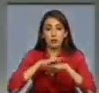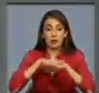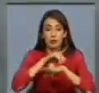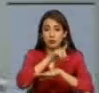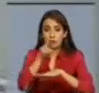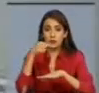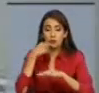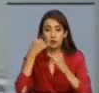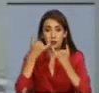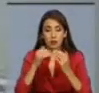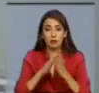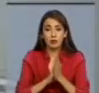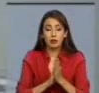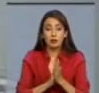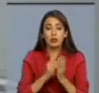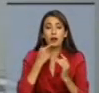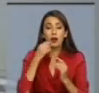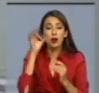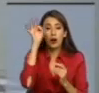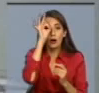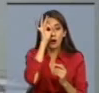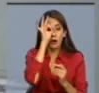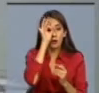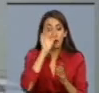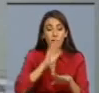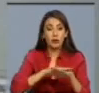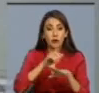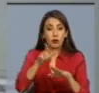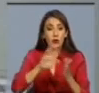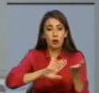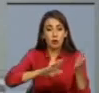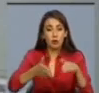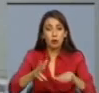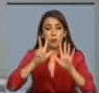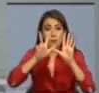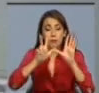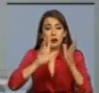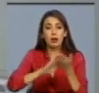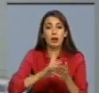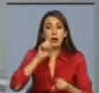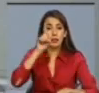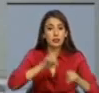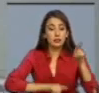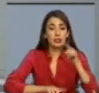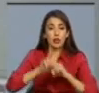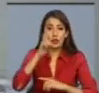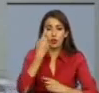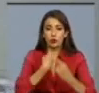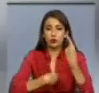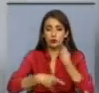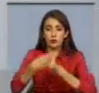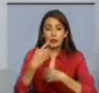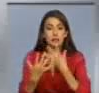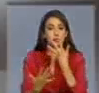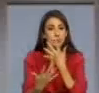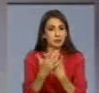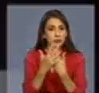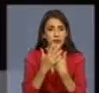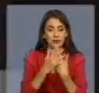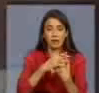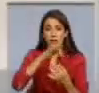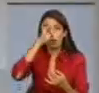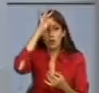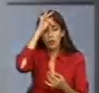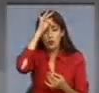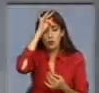29 años y de origen uzbekistán, autor del atentado de Nueva York que este martes dejó 8 muertos y 2 heridos, está detenido en un hospital recuperándose